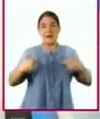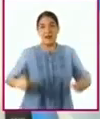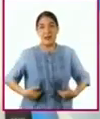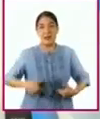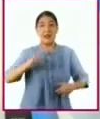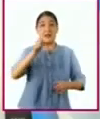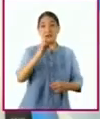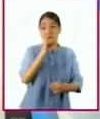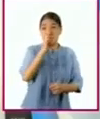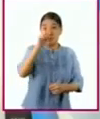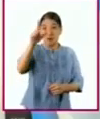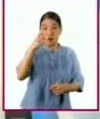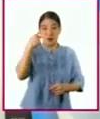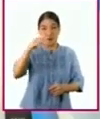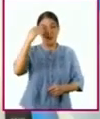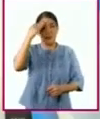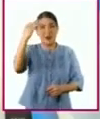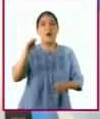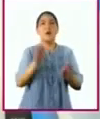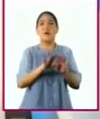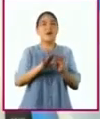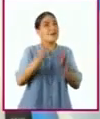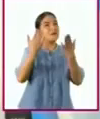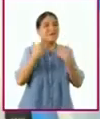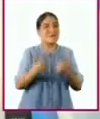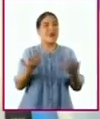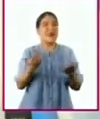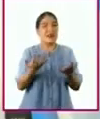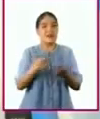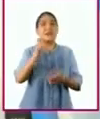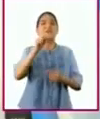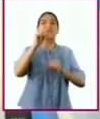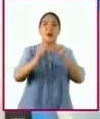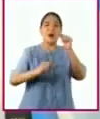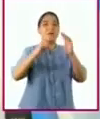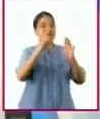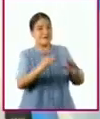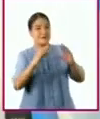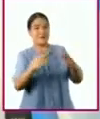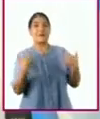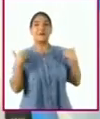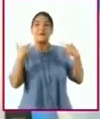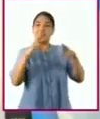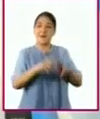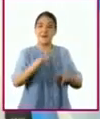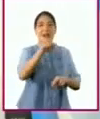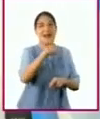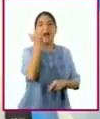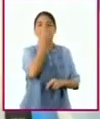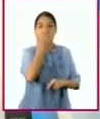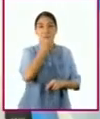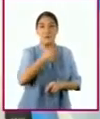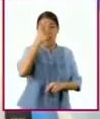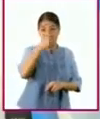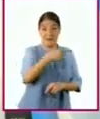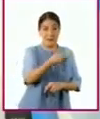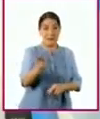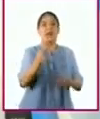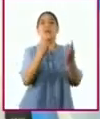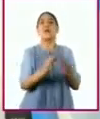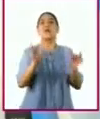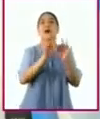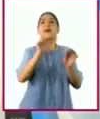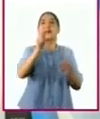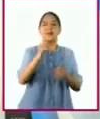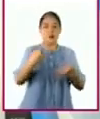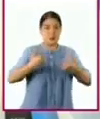espiritual no existe, le había enseñado el maestro a su alumno. Para ellos, lo importante era la travesía que el